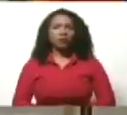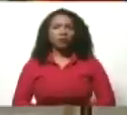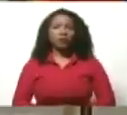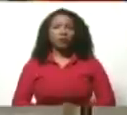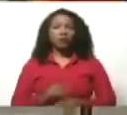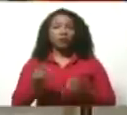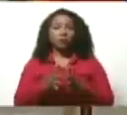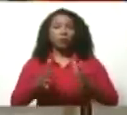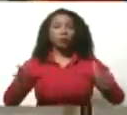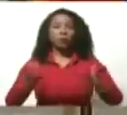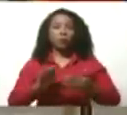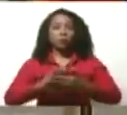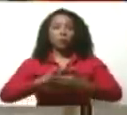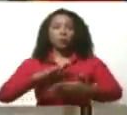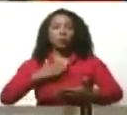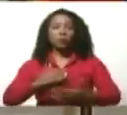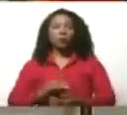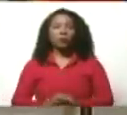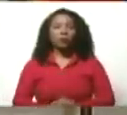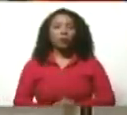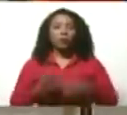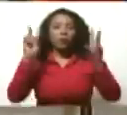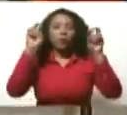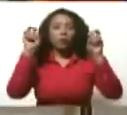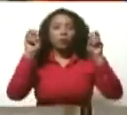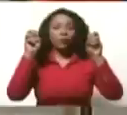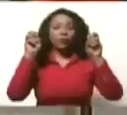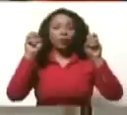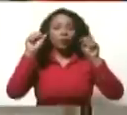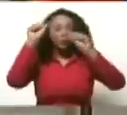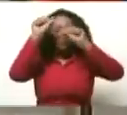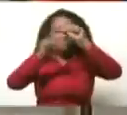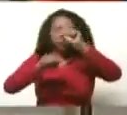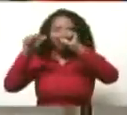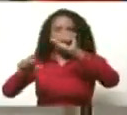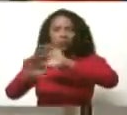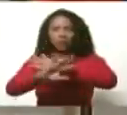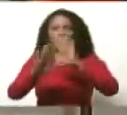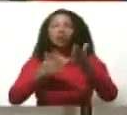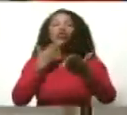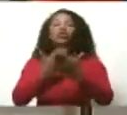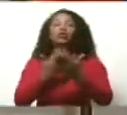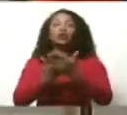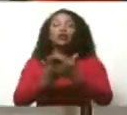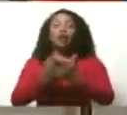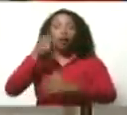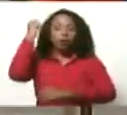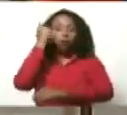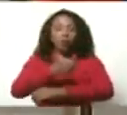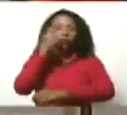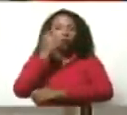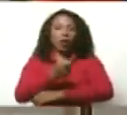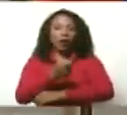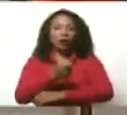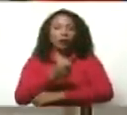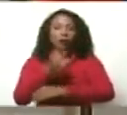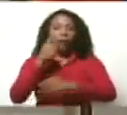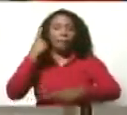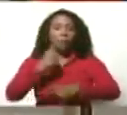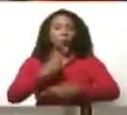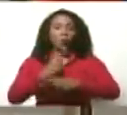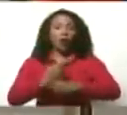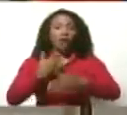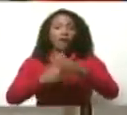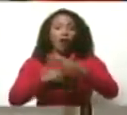va a ampliar él en una nueva audiencia de delación que ya ha sido solicitada al tribunal competente, que se va